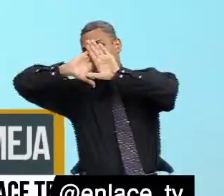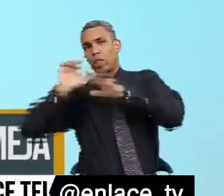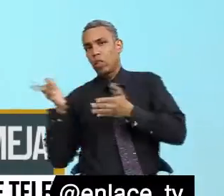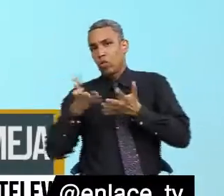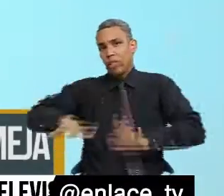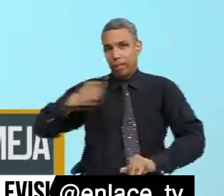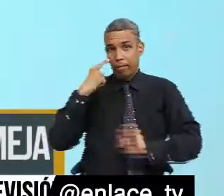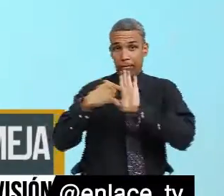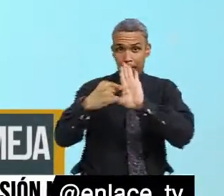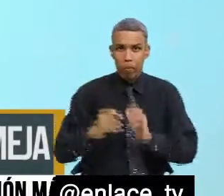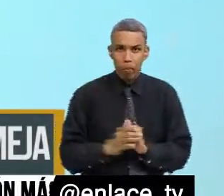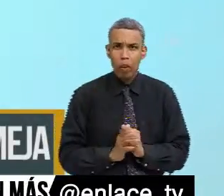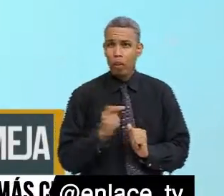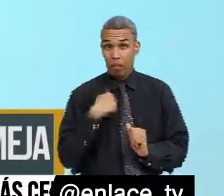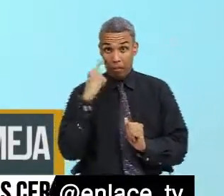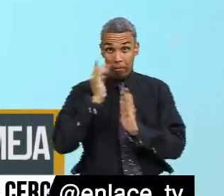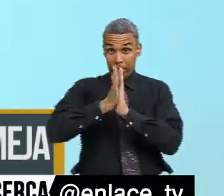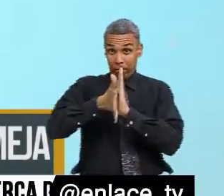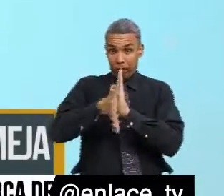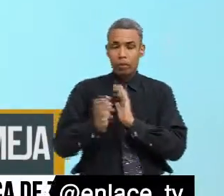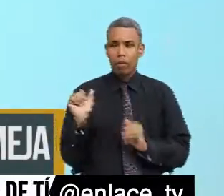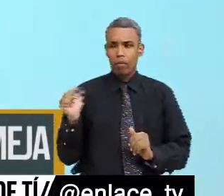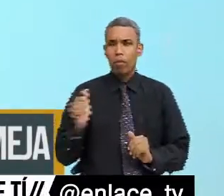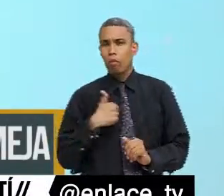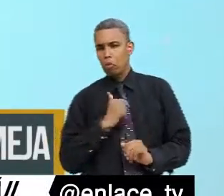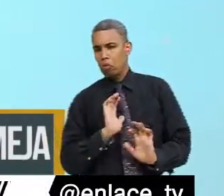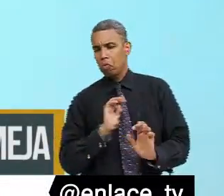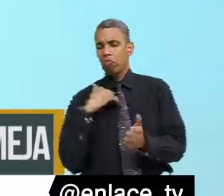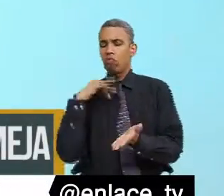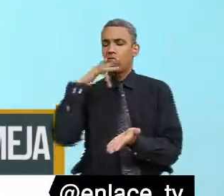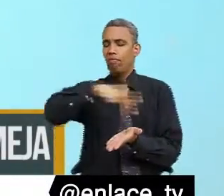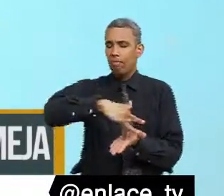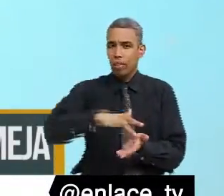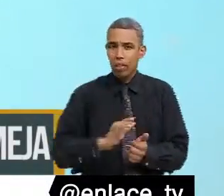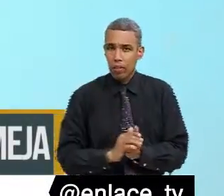a la 28 a hacer un respectivo pago de una factura,